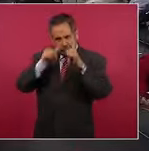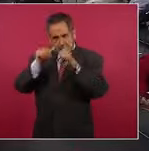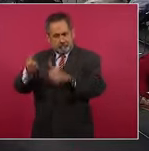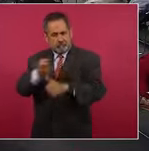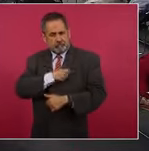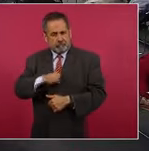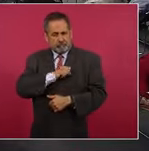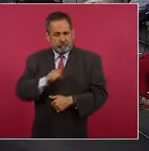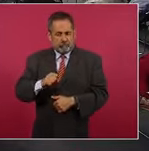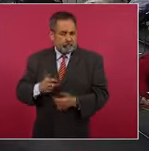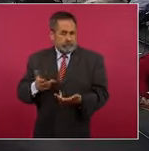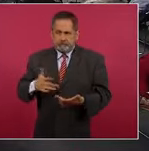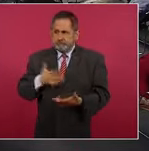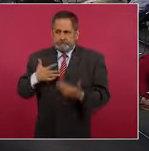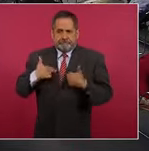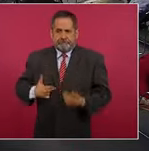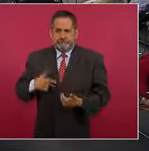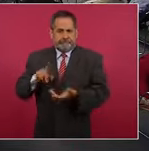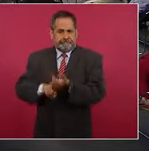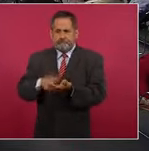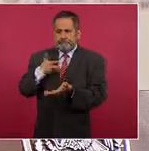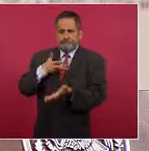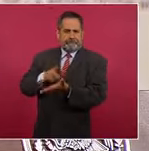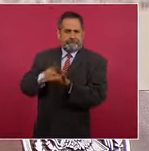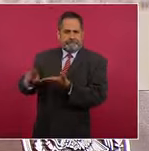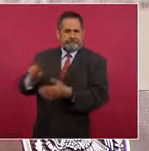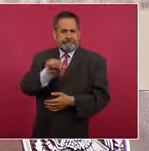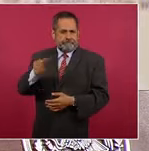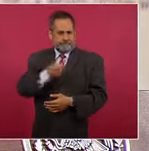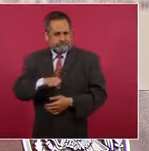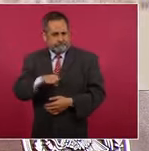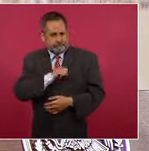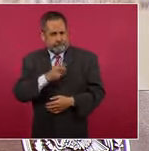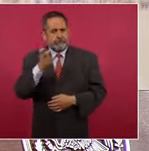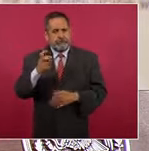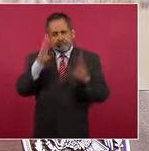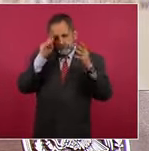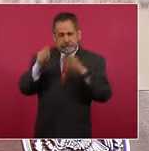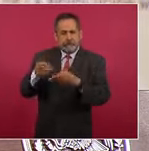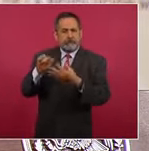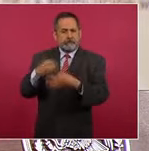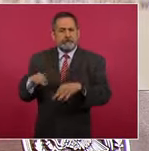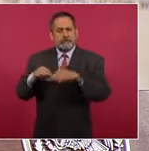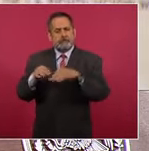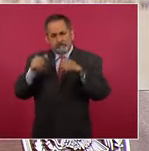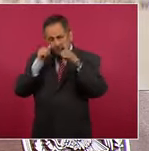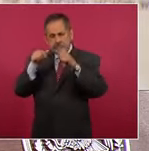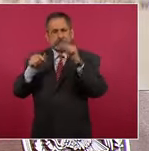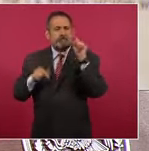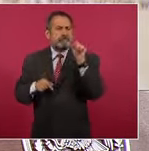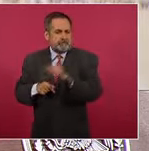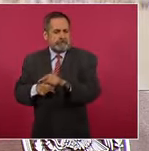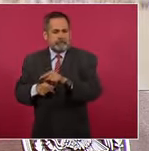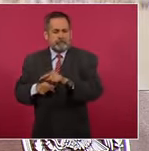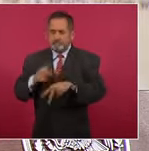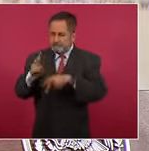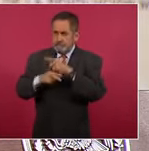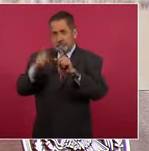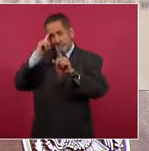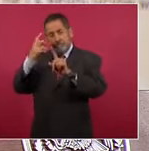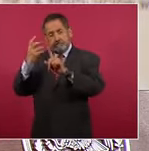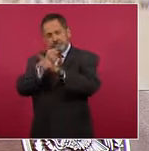es un derecho humano fundamental. Entonces, ese es el propósito y lo vamos